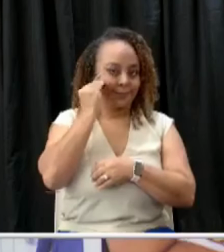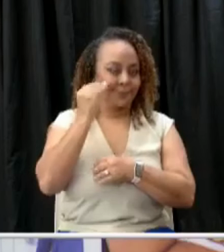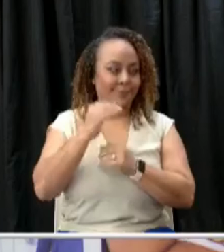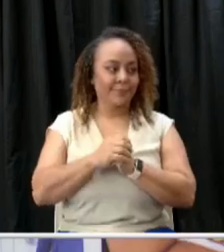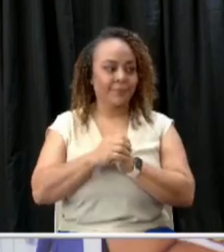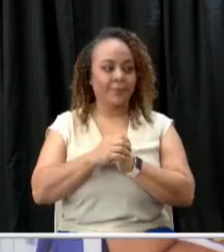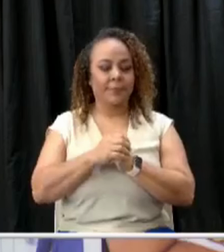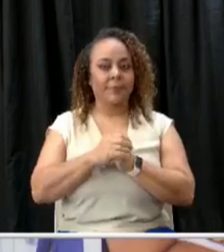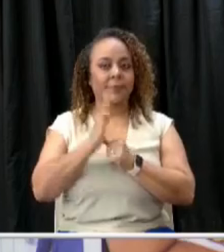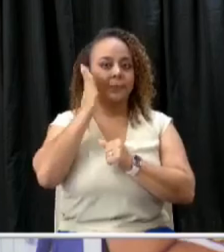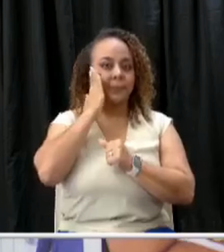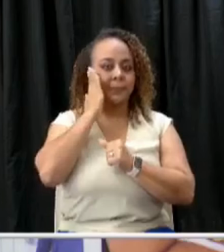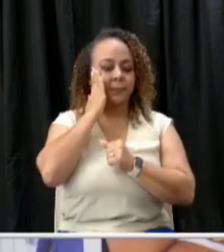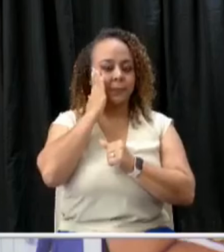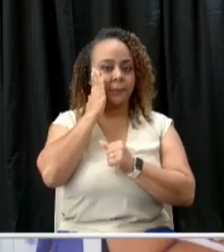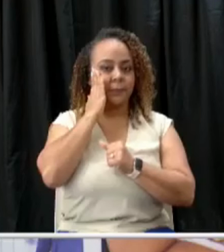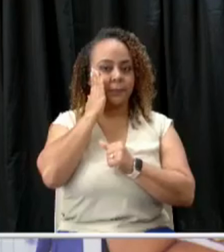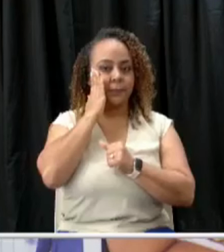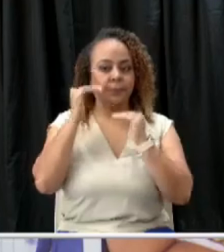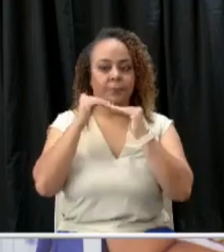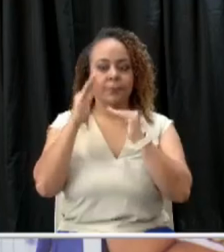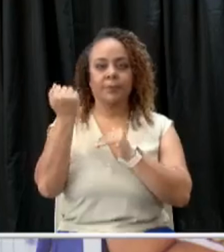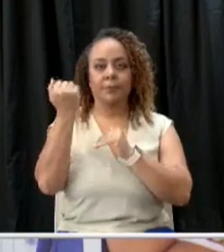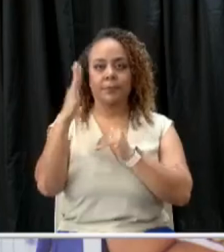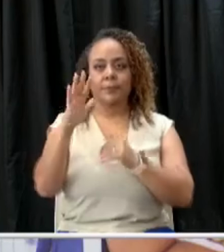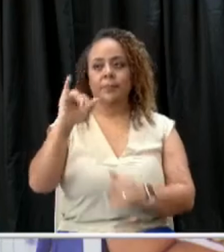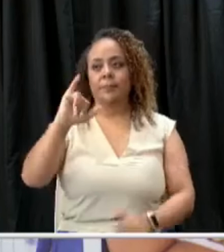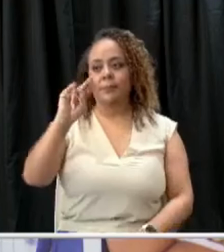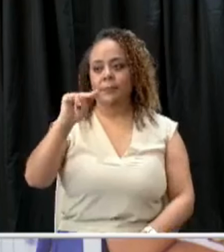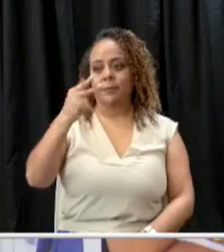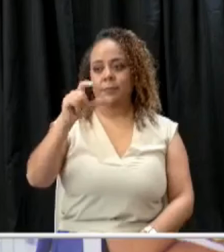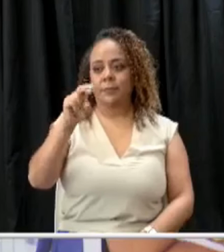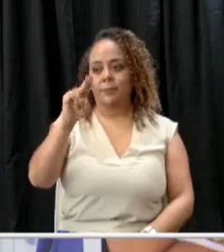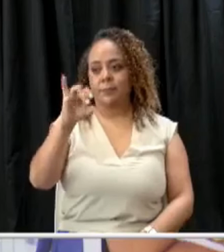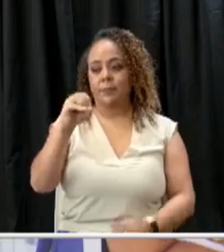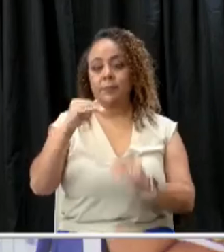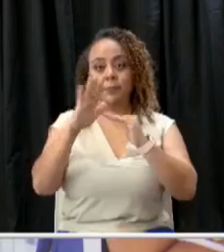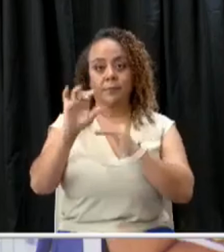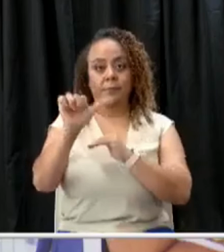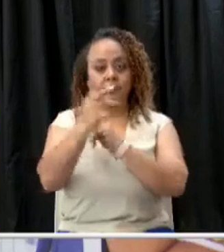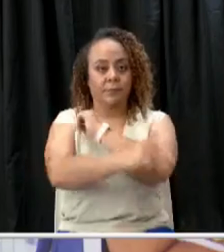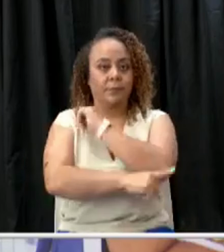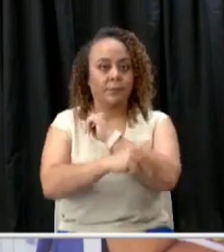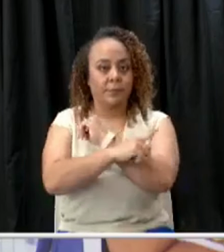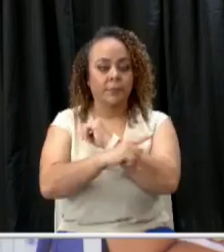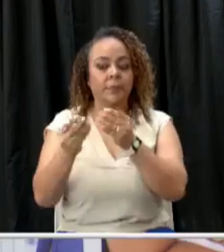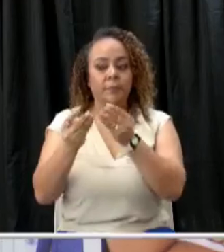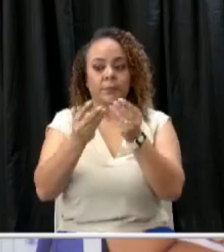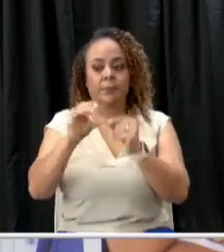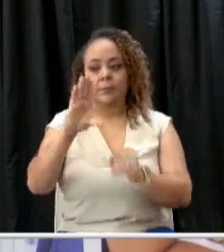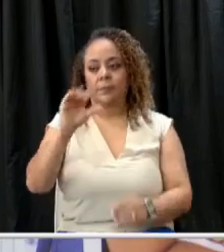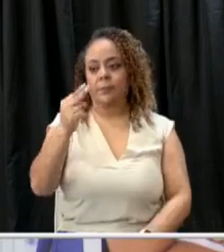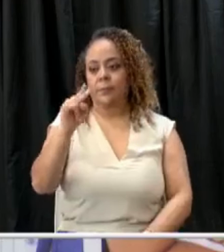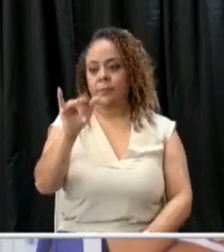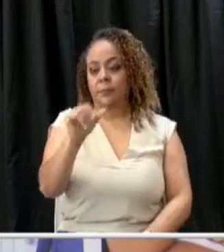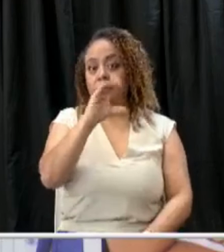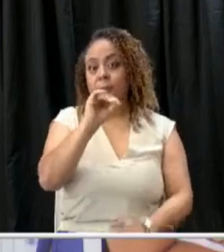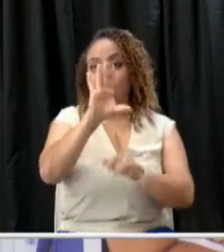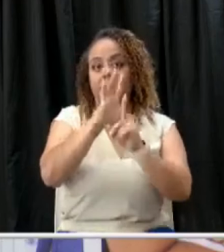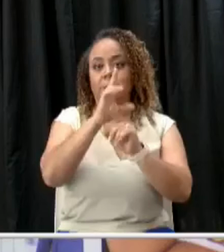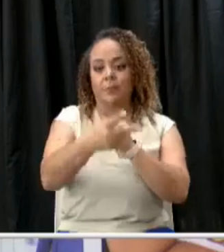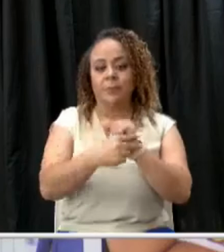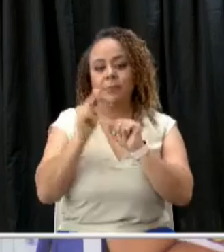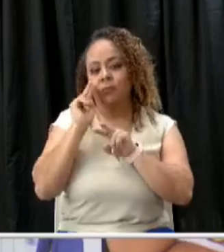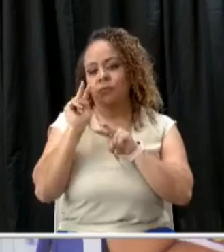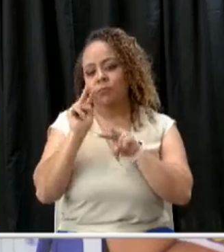de conocer más de 15 ingenios en más de 10 países productores de caña, y lo que cada vez